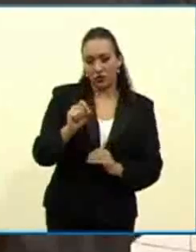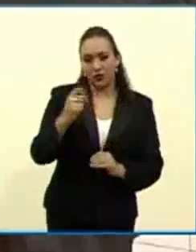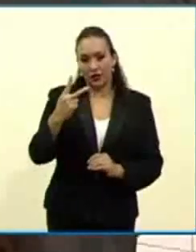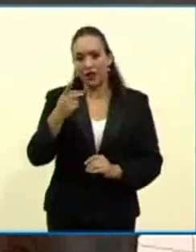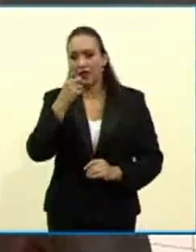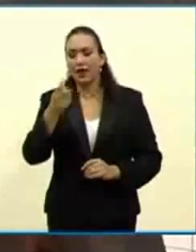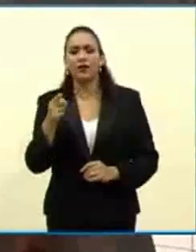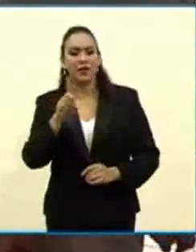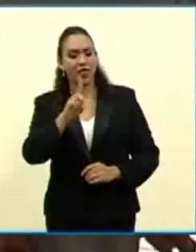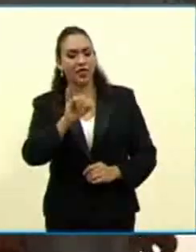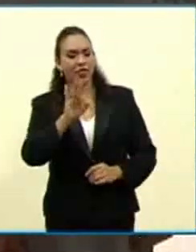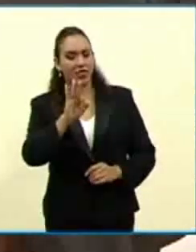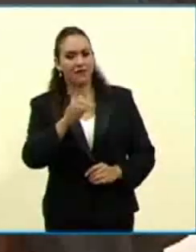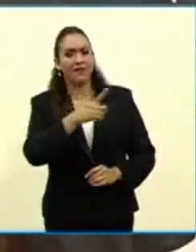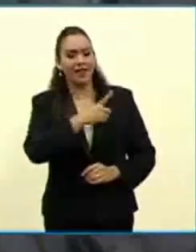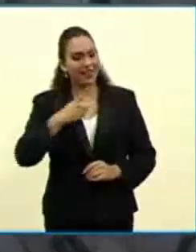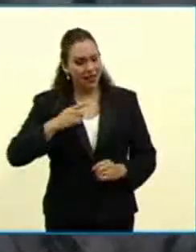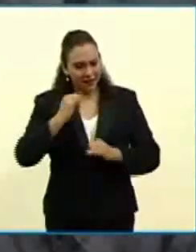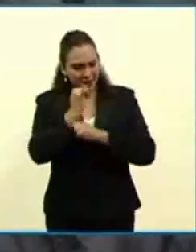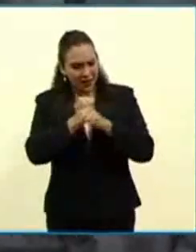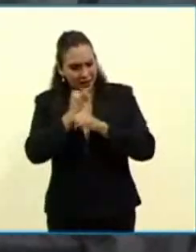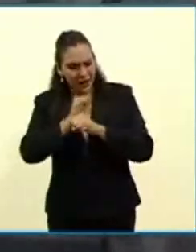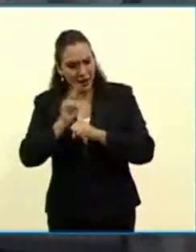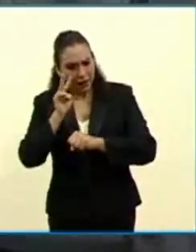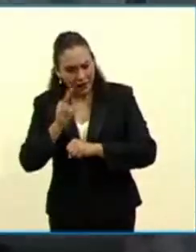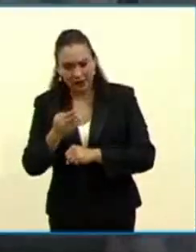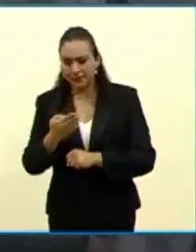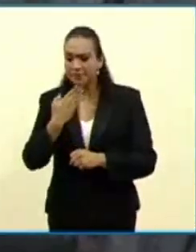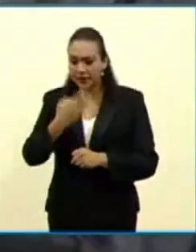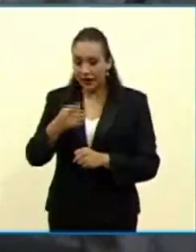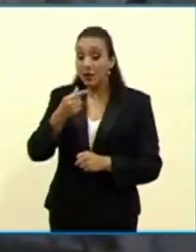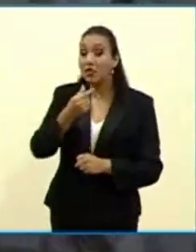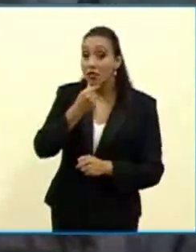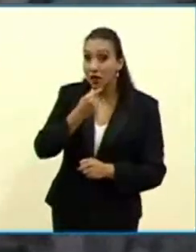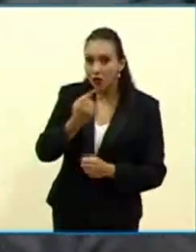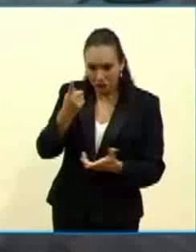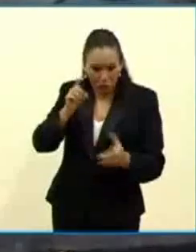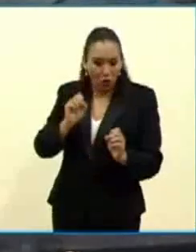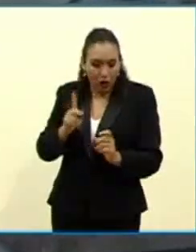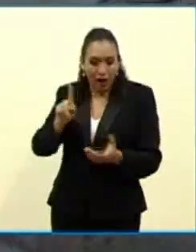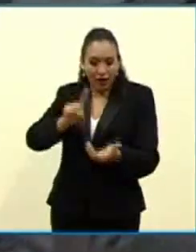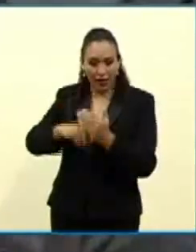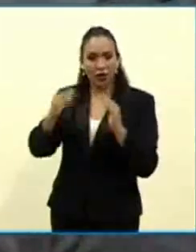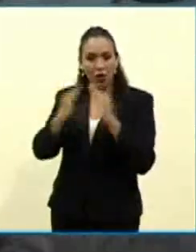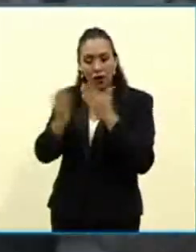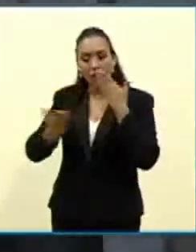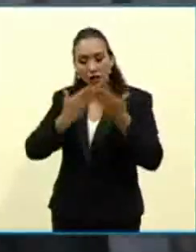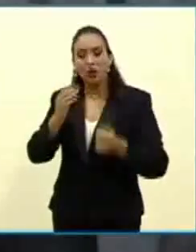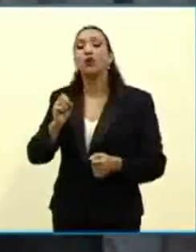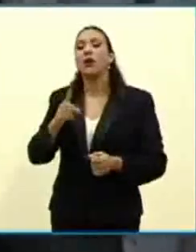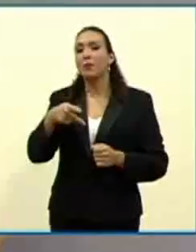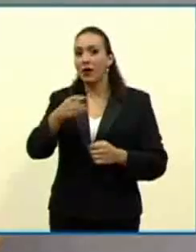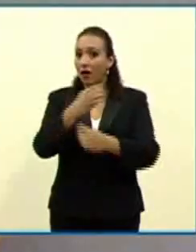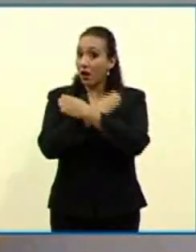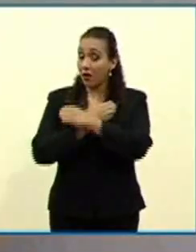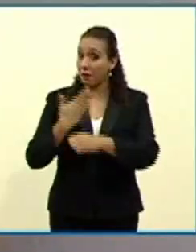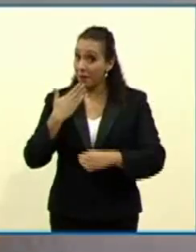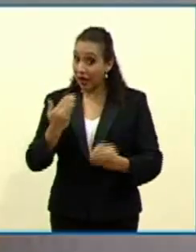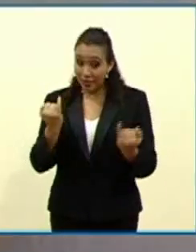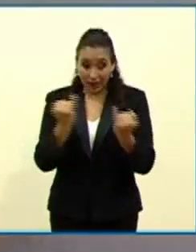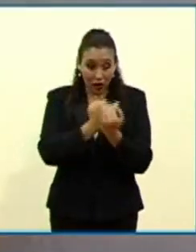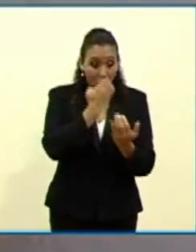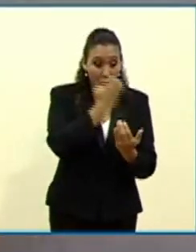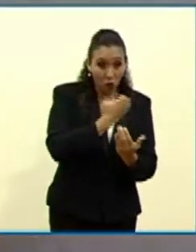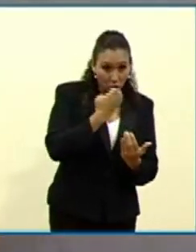el fin de que evalúe la situación y garantice el interés superior del niño. El tribunal consideró que el juzgado de